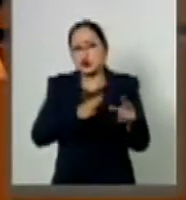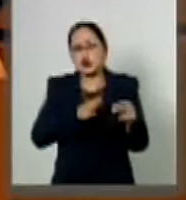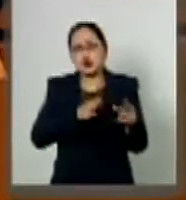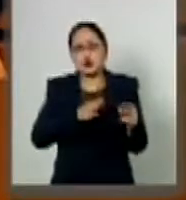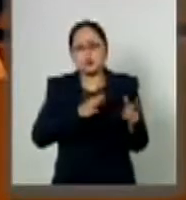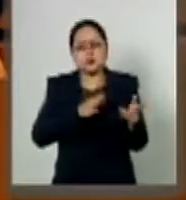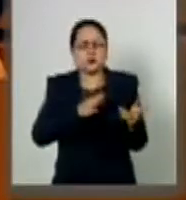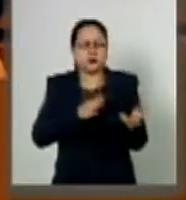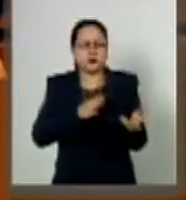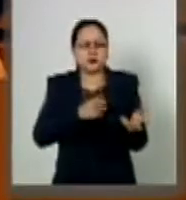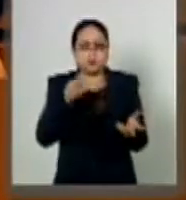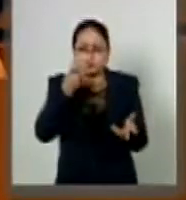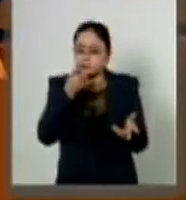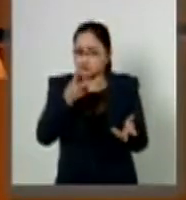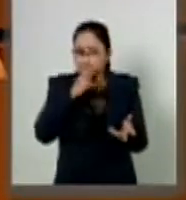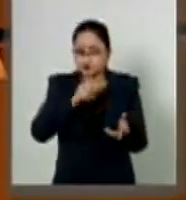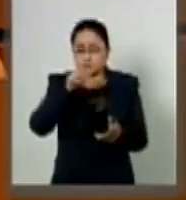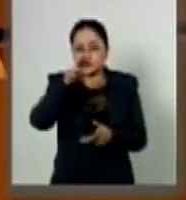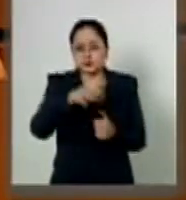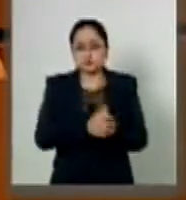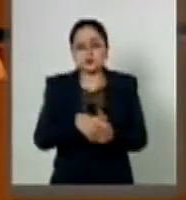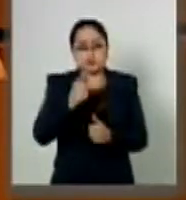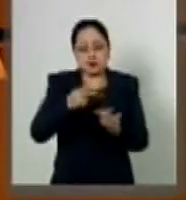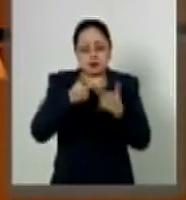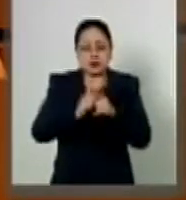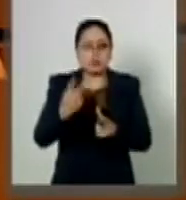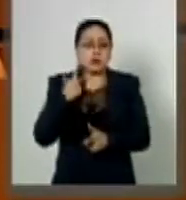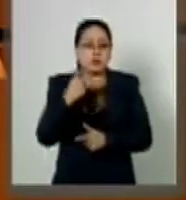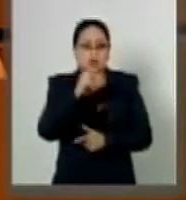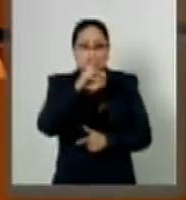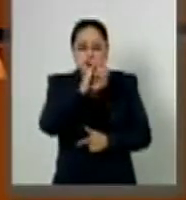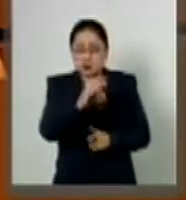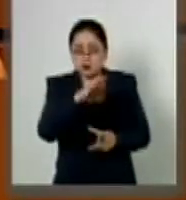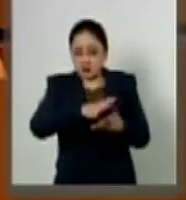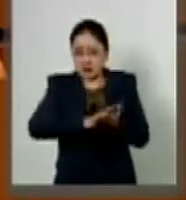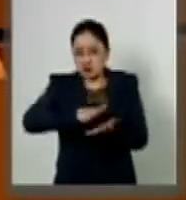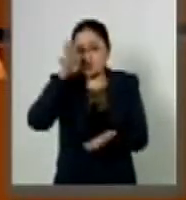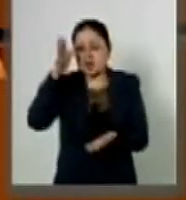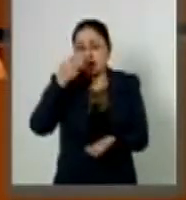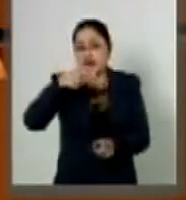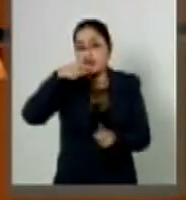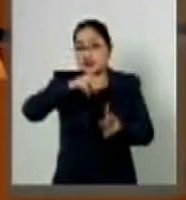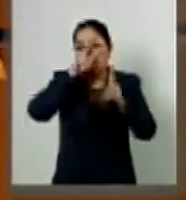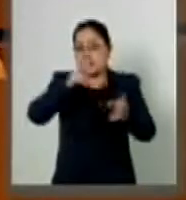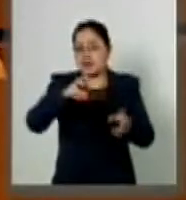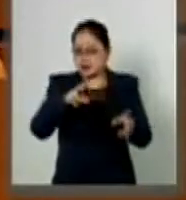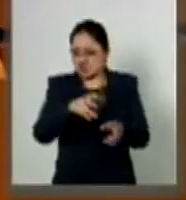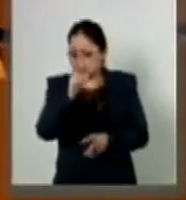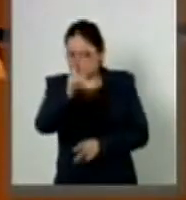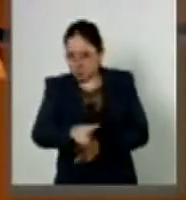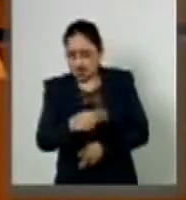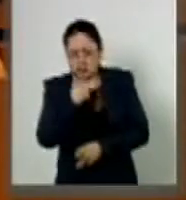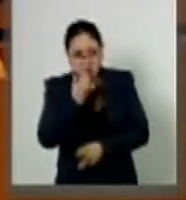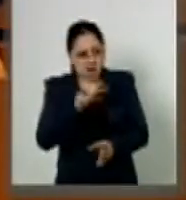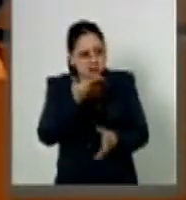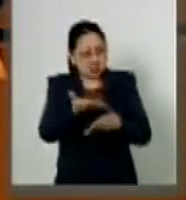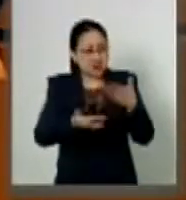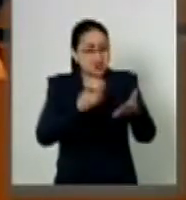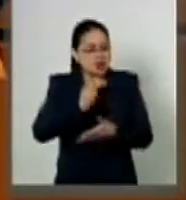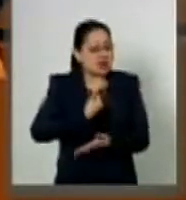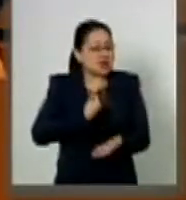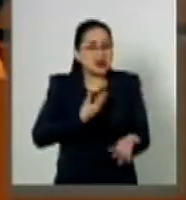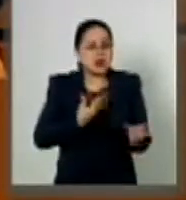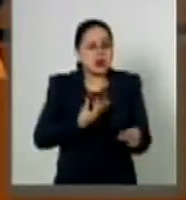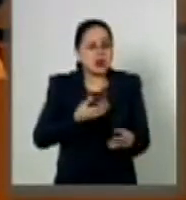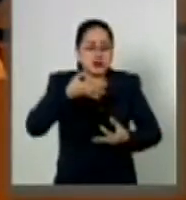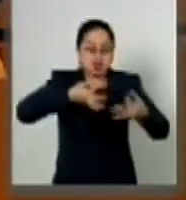no es un impedimento, pero que todos sean del PRI me parece que es un tema que no se puede aguantar. Y ahora, hasta el tribunal, como